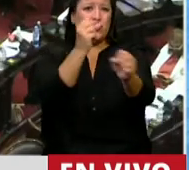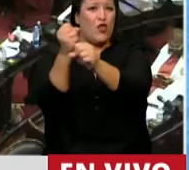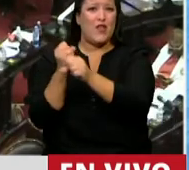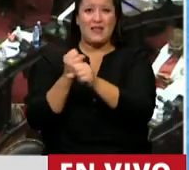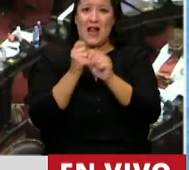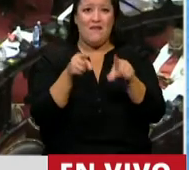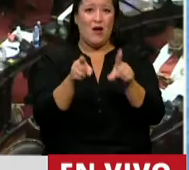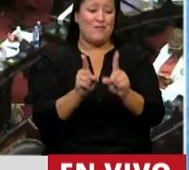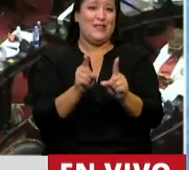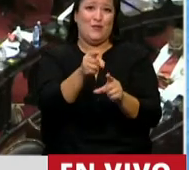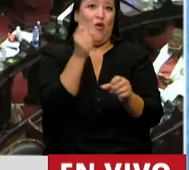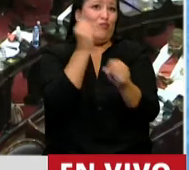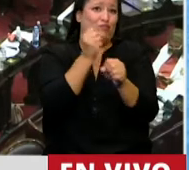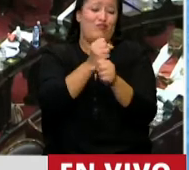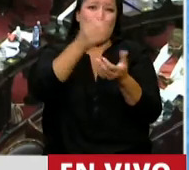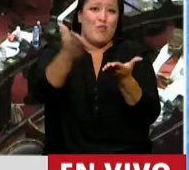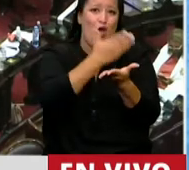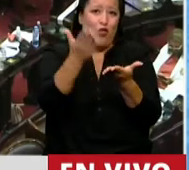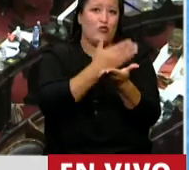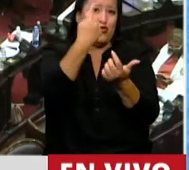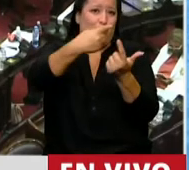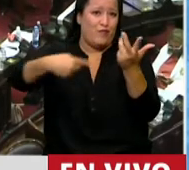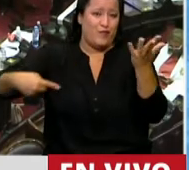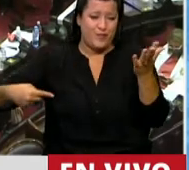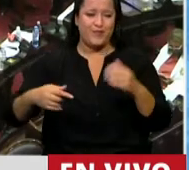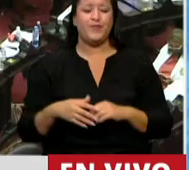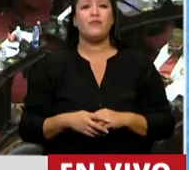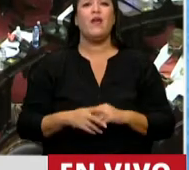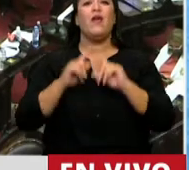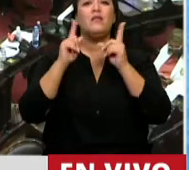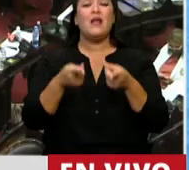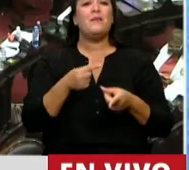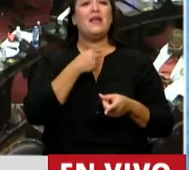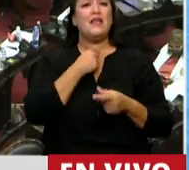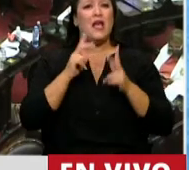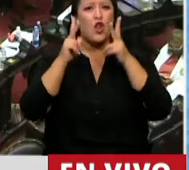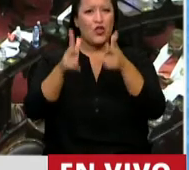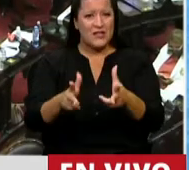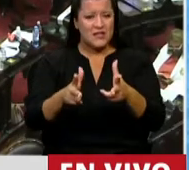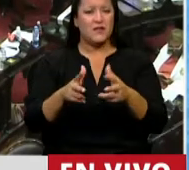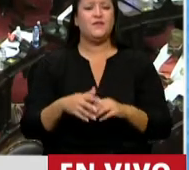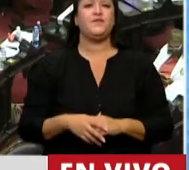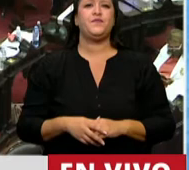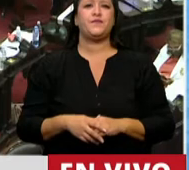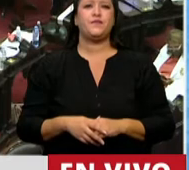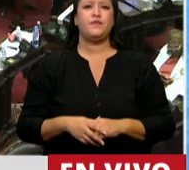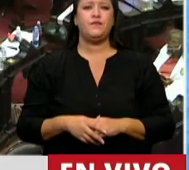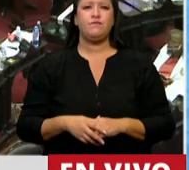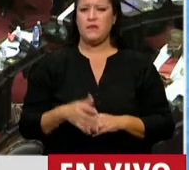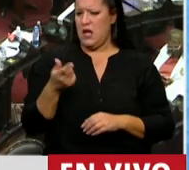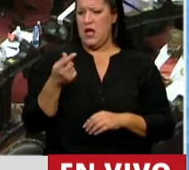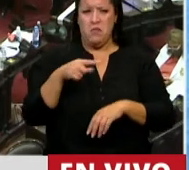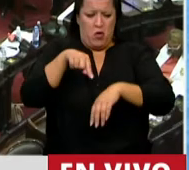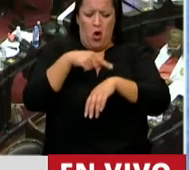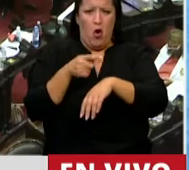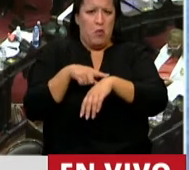esta actividad involucra. Y también quiero dejar absolutamente en claro, porque hace muy pocas